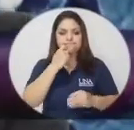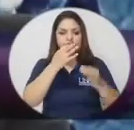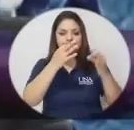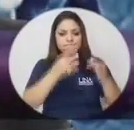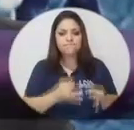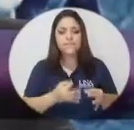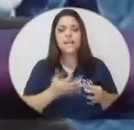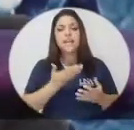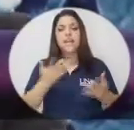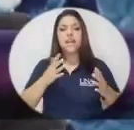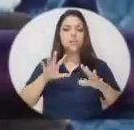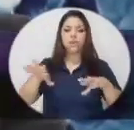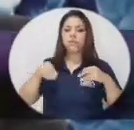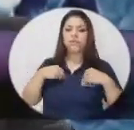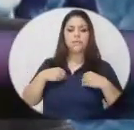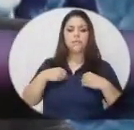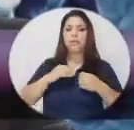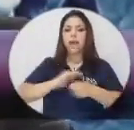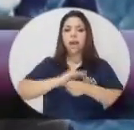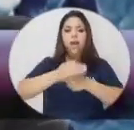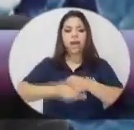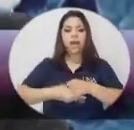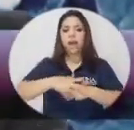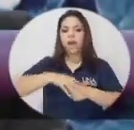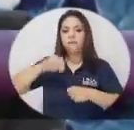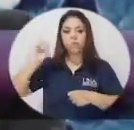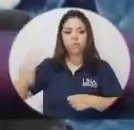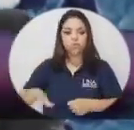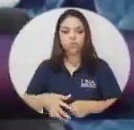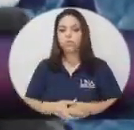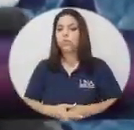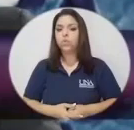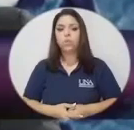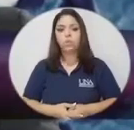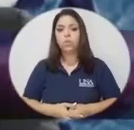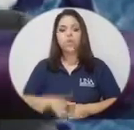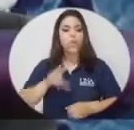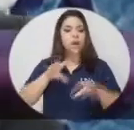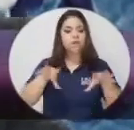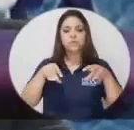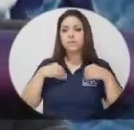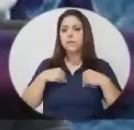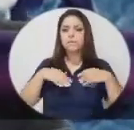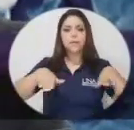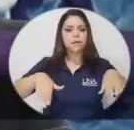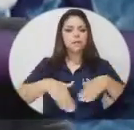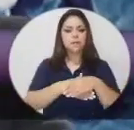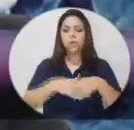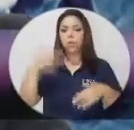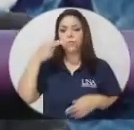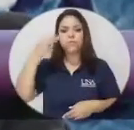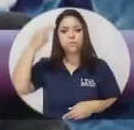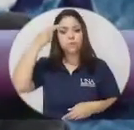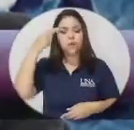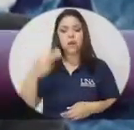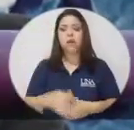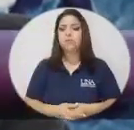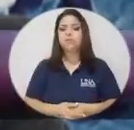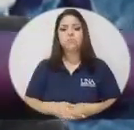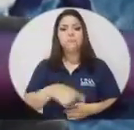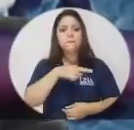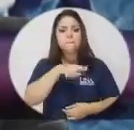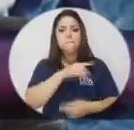el contrario rechazan el derecho al aborto, rechazan el matrimonio igualitario, que tienen